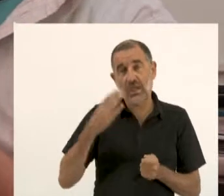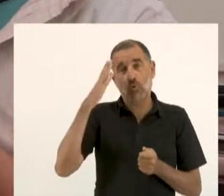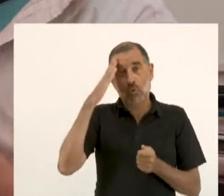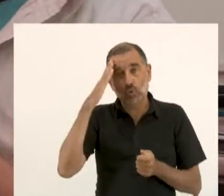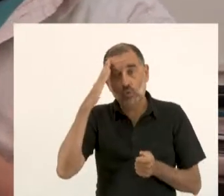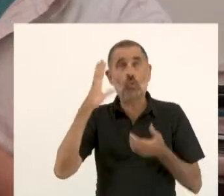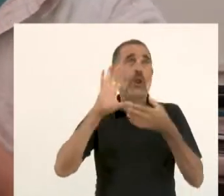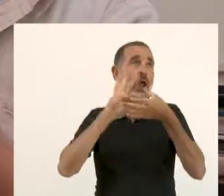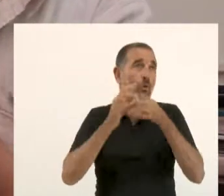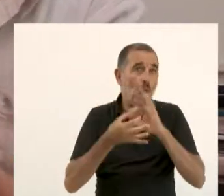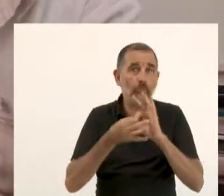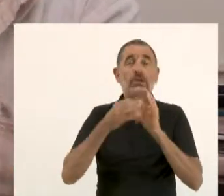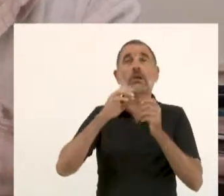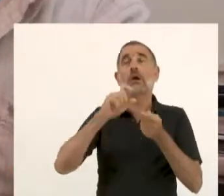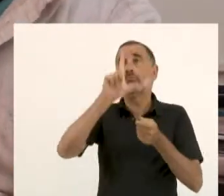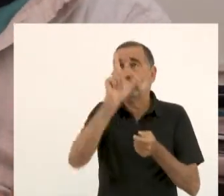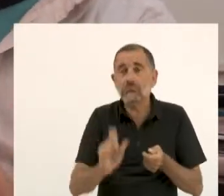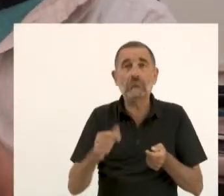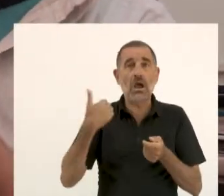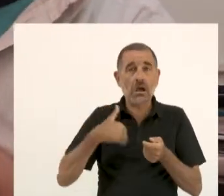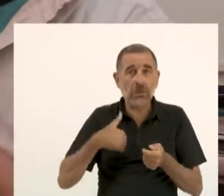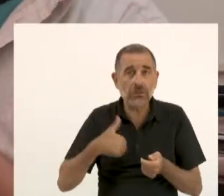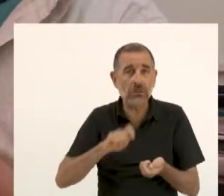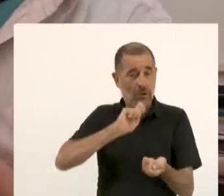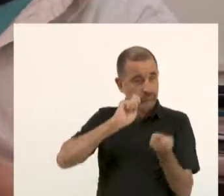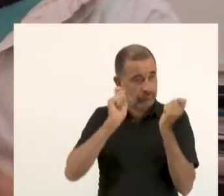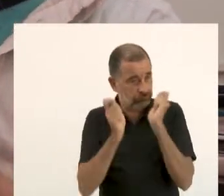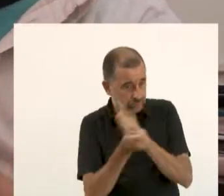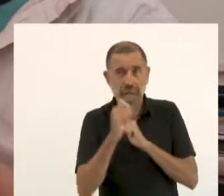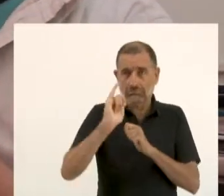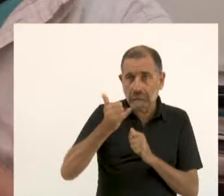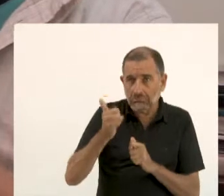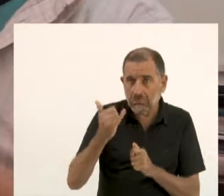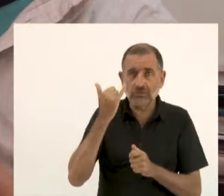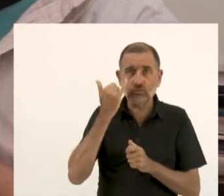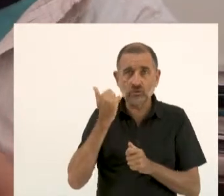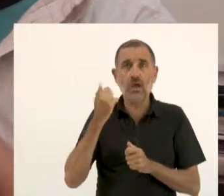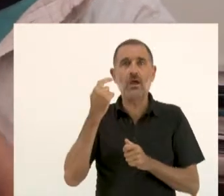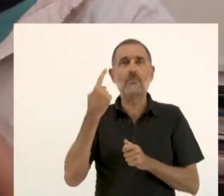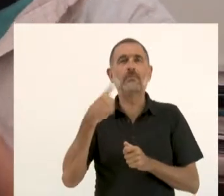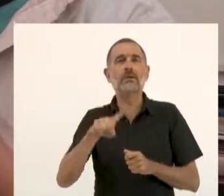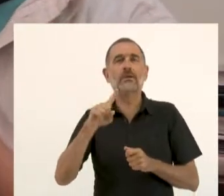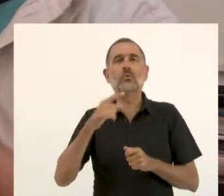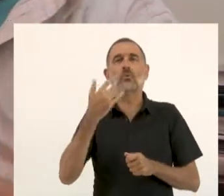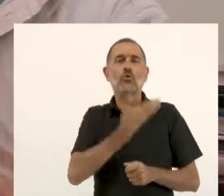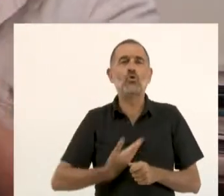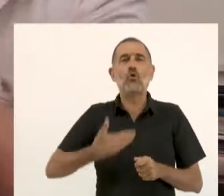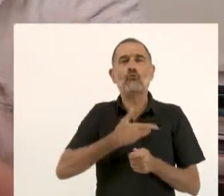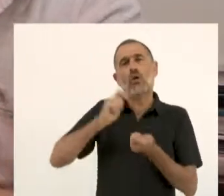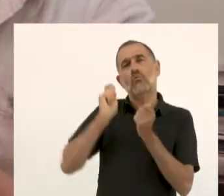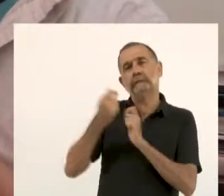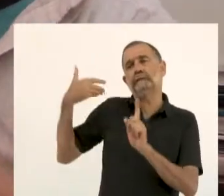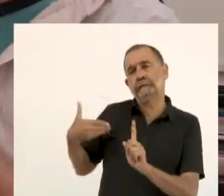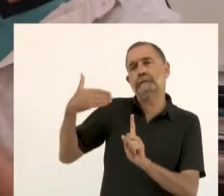europea, después a la conformación de la República Argentina y cómo hemos ido con diferentes gobiernos